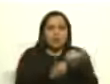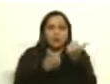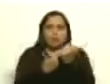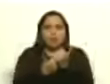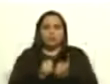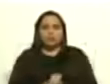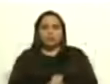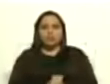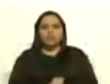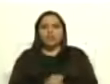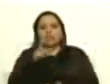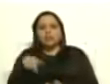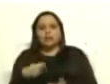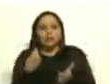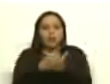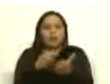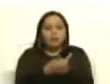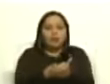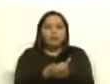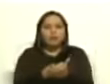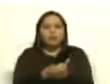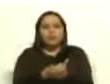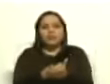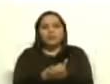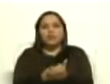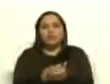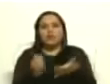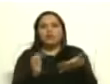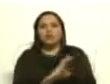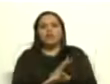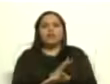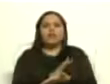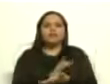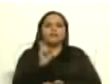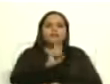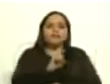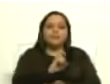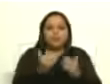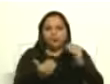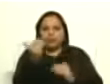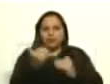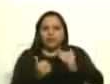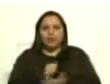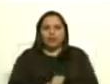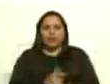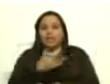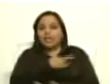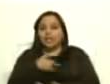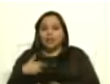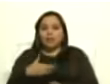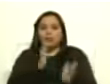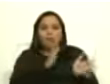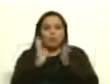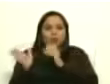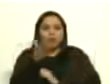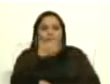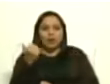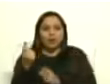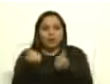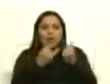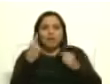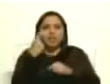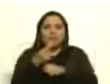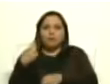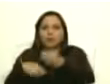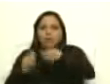como moneda de deuda. Y si nosotros queremos pensar en una nueva arquitectura financiera, tenemos que comerciar